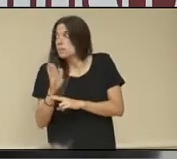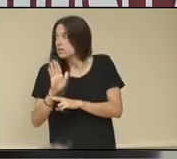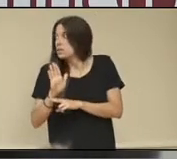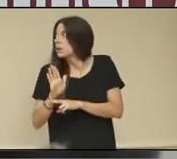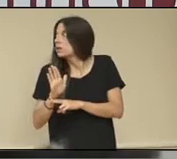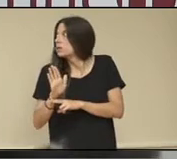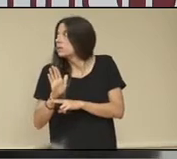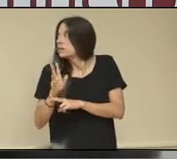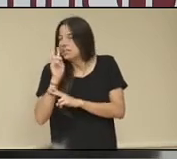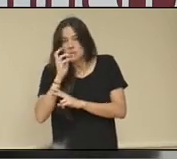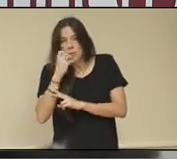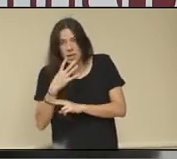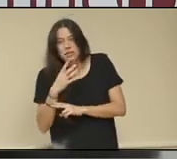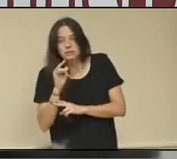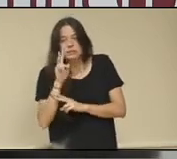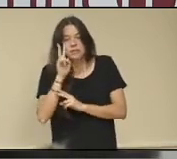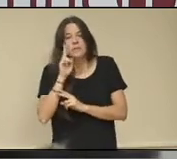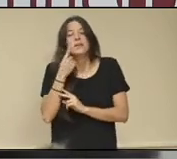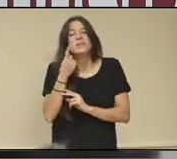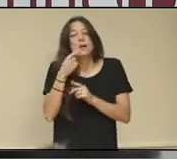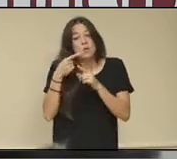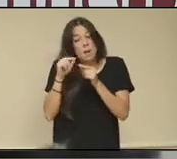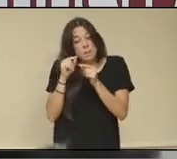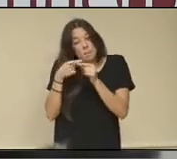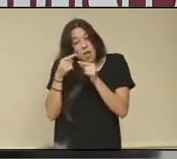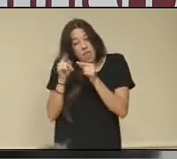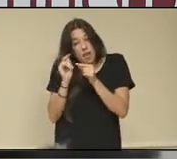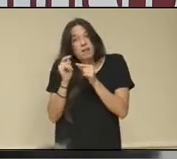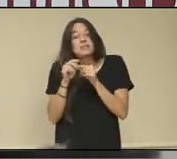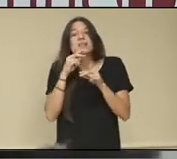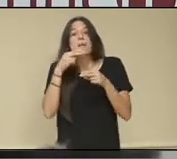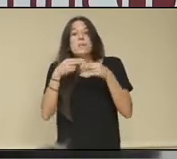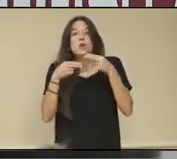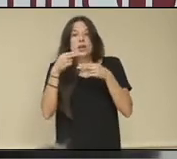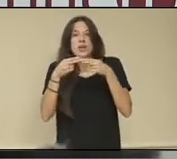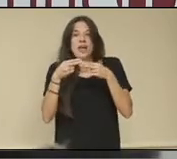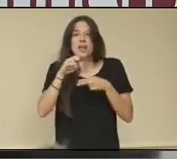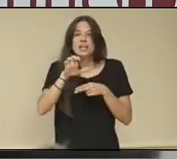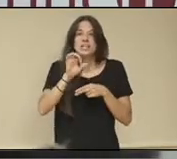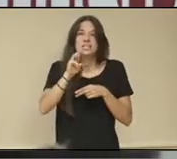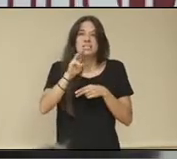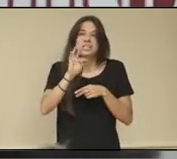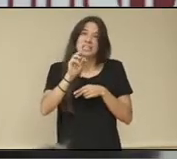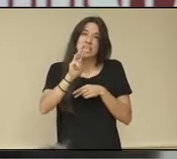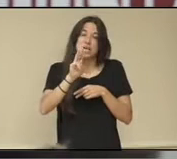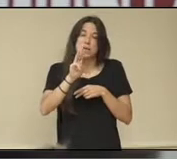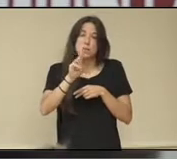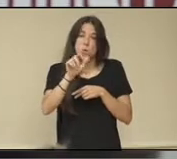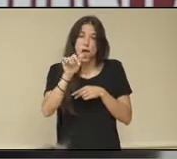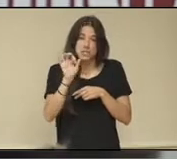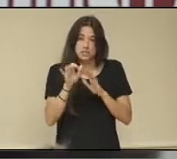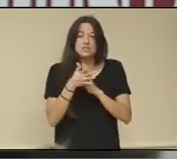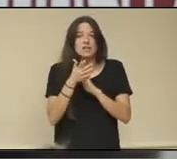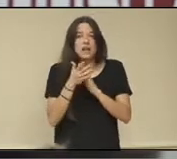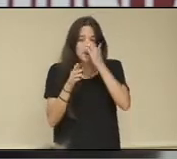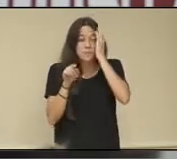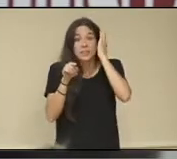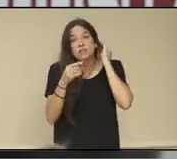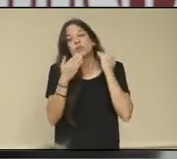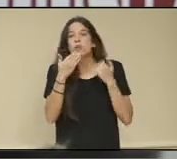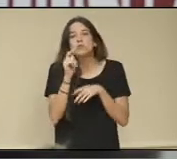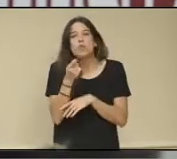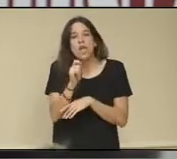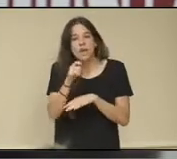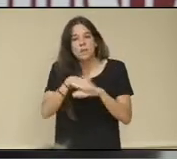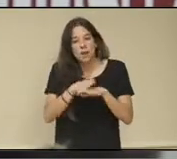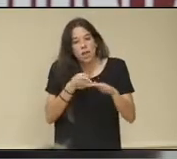Se ve, sí. Una de las piezas que tiene el virus, que es esta proteína de las espículas, que tiene la función, es la llave que abre la